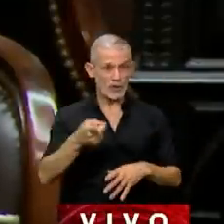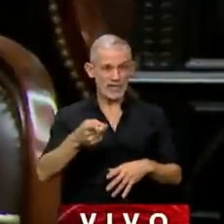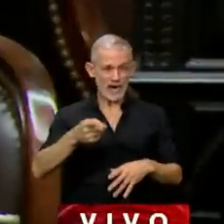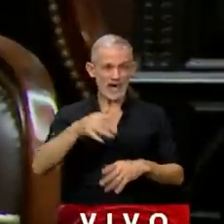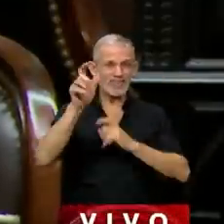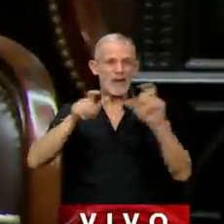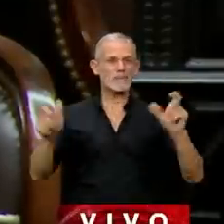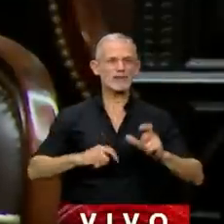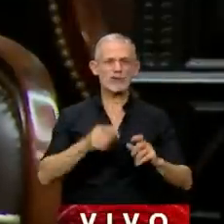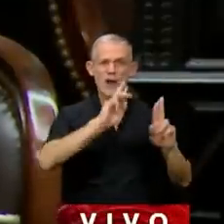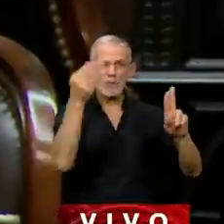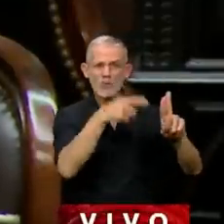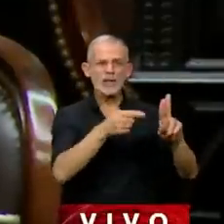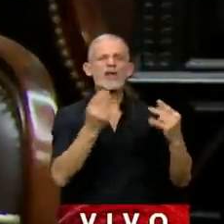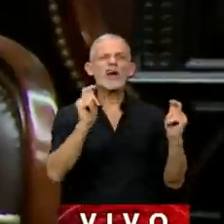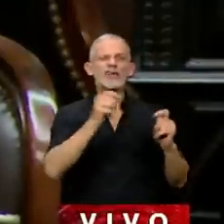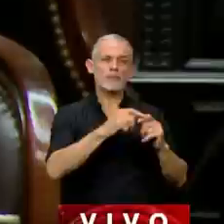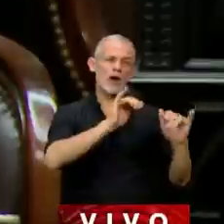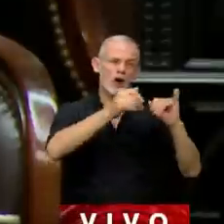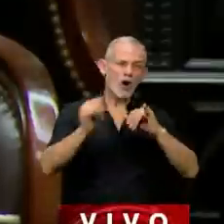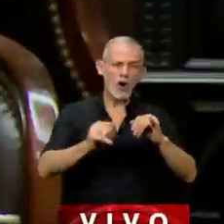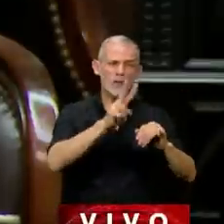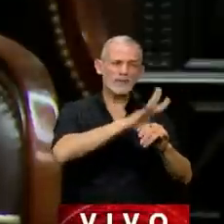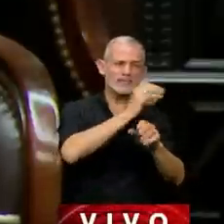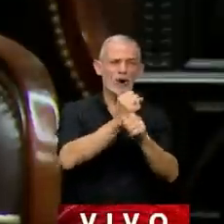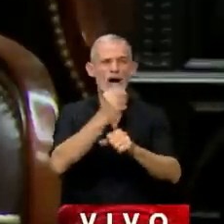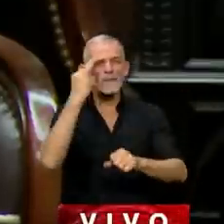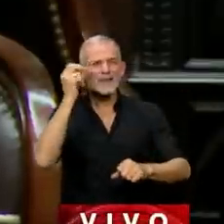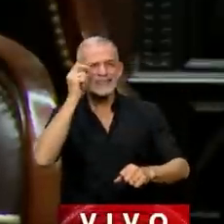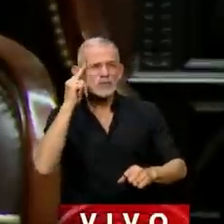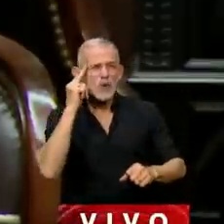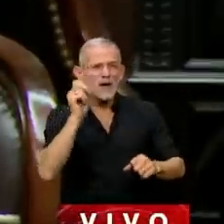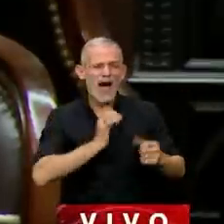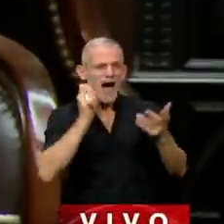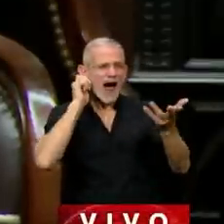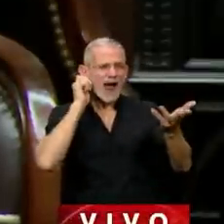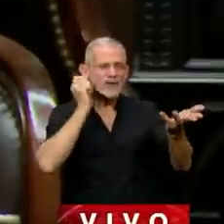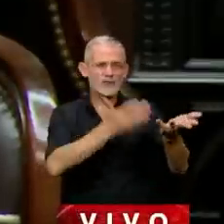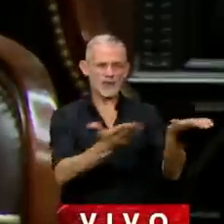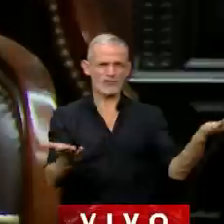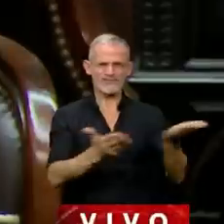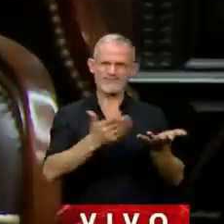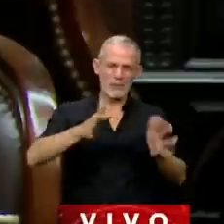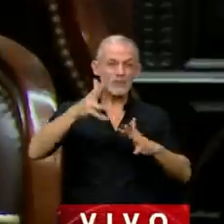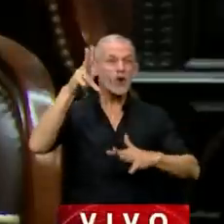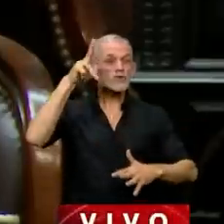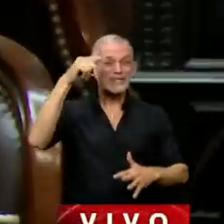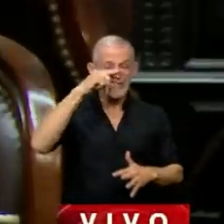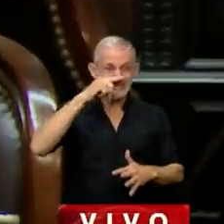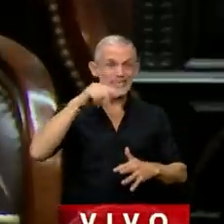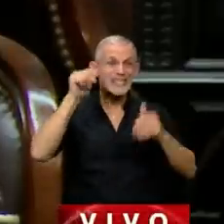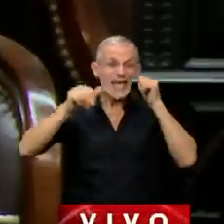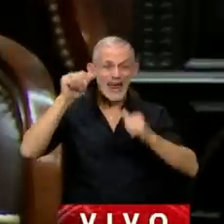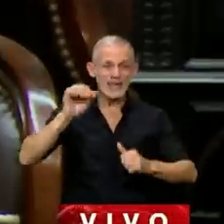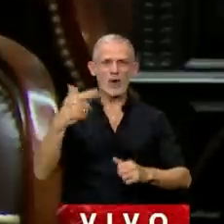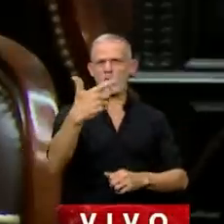de las personas asesinadas son jóvenes entre 25 y 29 años. Tenemos una tasa de 87 heridos de